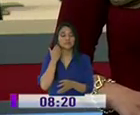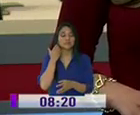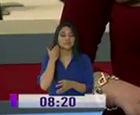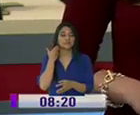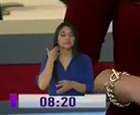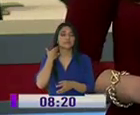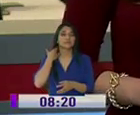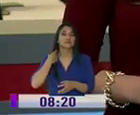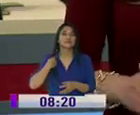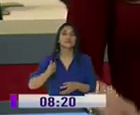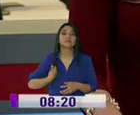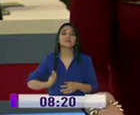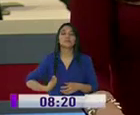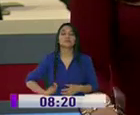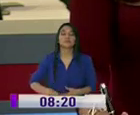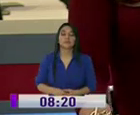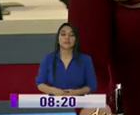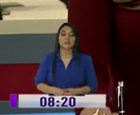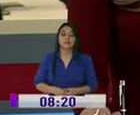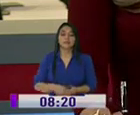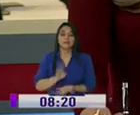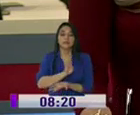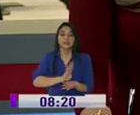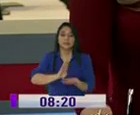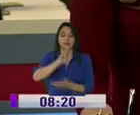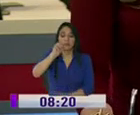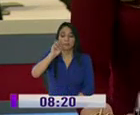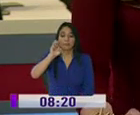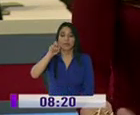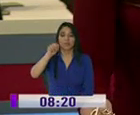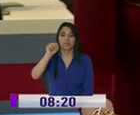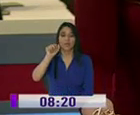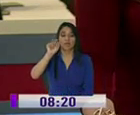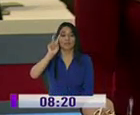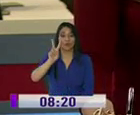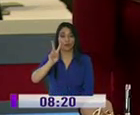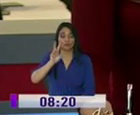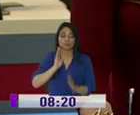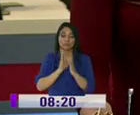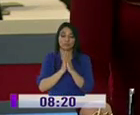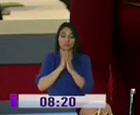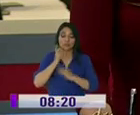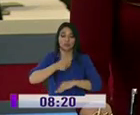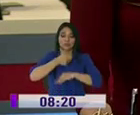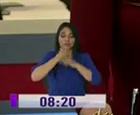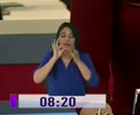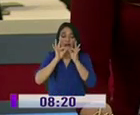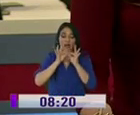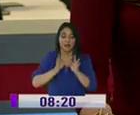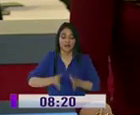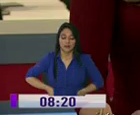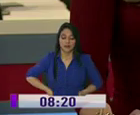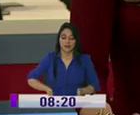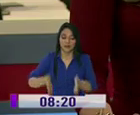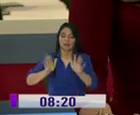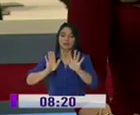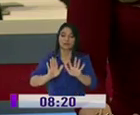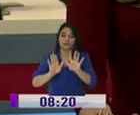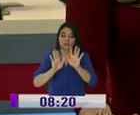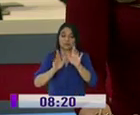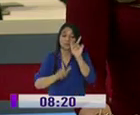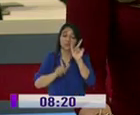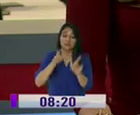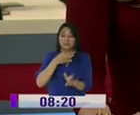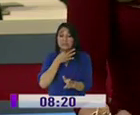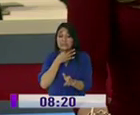novedades. Autoridades y los moradores del sector de la Mena 2 solicitan a las autoridades el arreglo vial de la zona. El temor de los vecinos